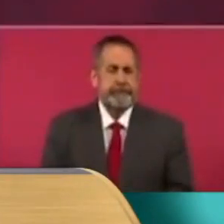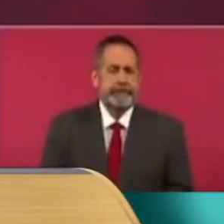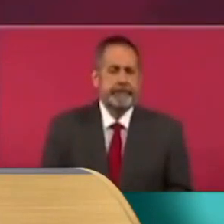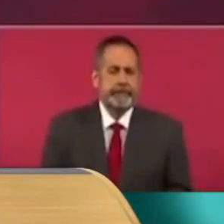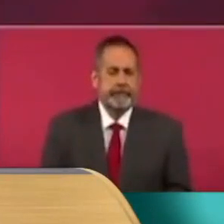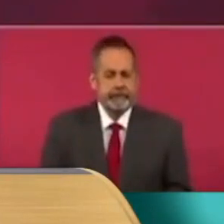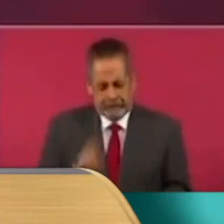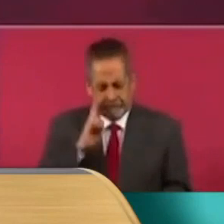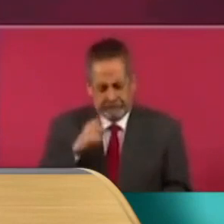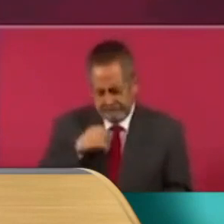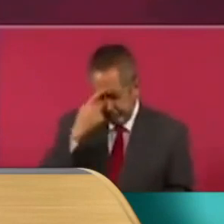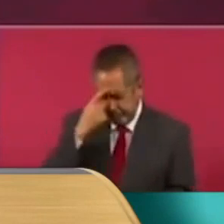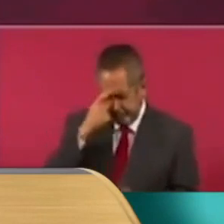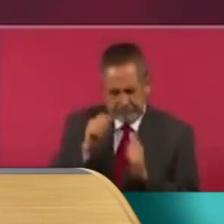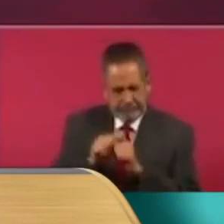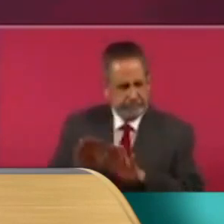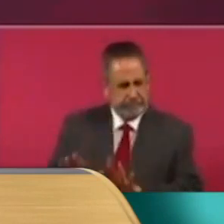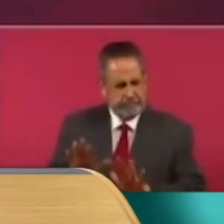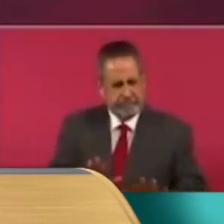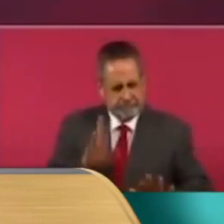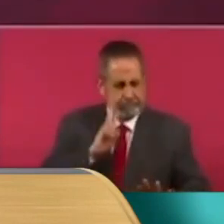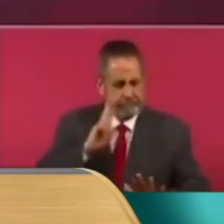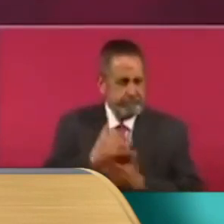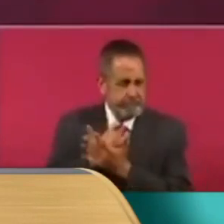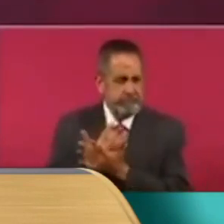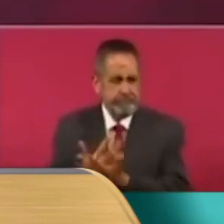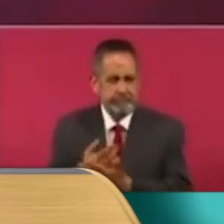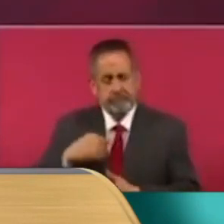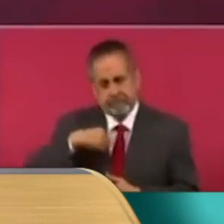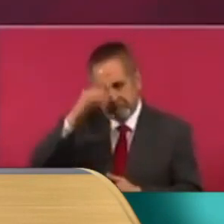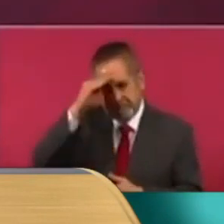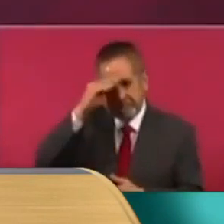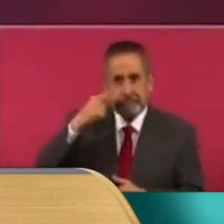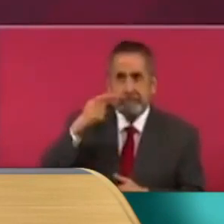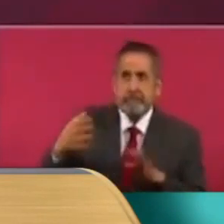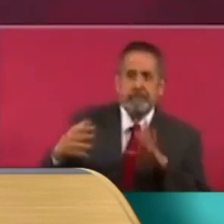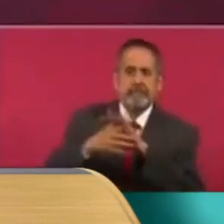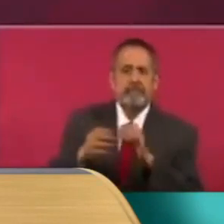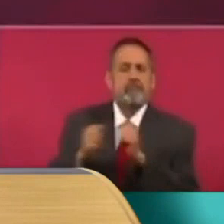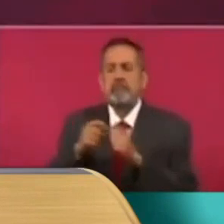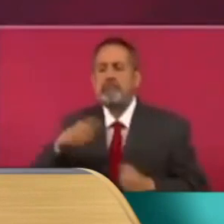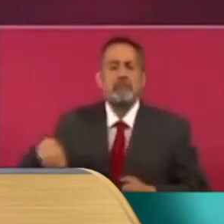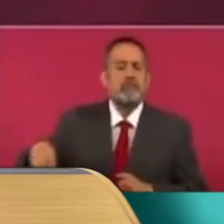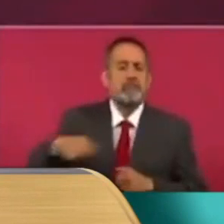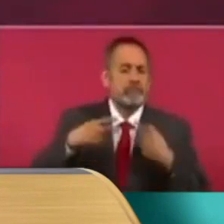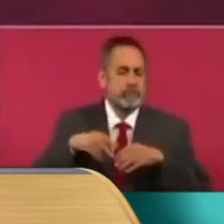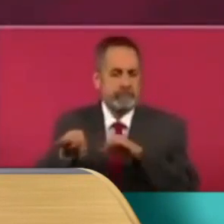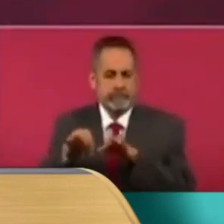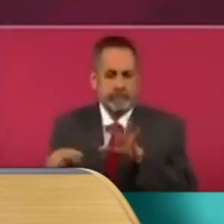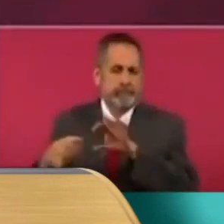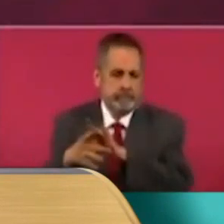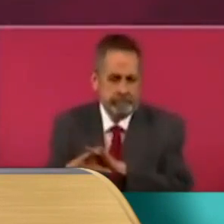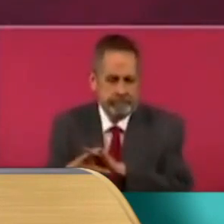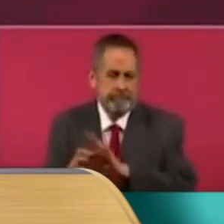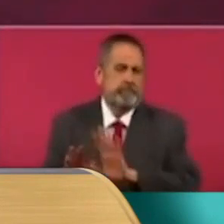verlo con más profundidad y Estamos buscando un acuerdo con los trabajadores entonces